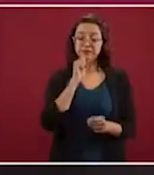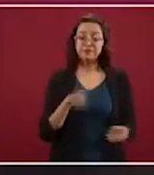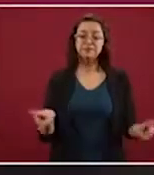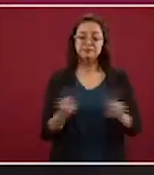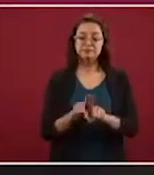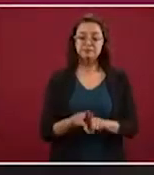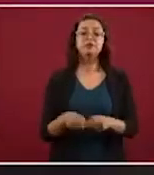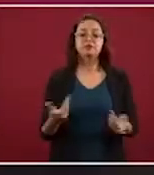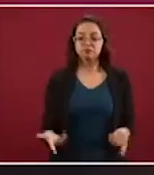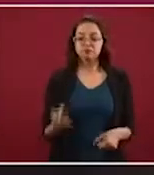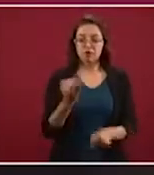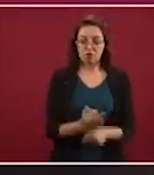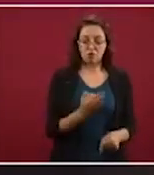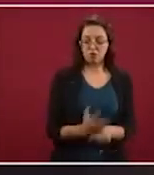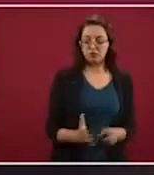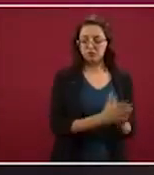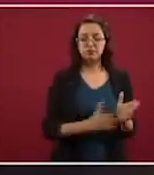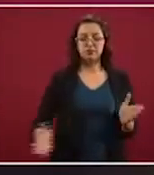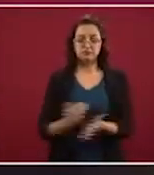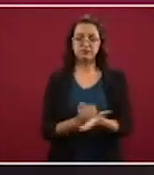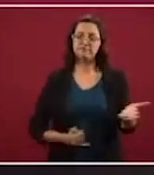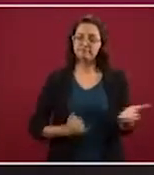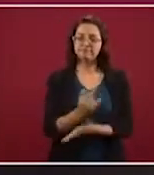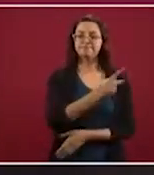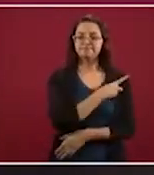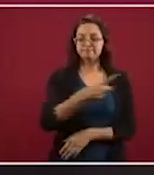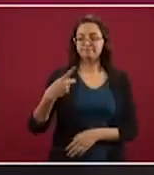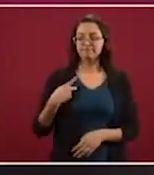es el momento de tomar ya la decisión,